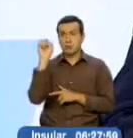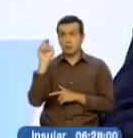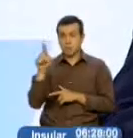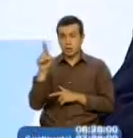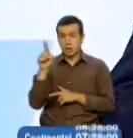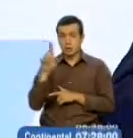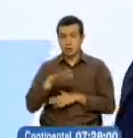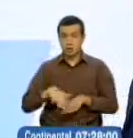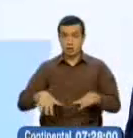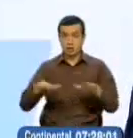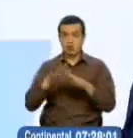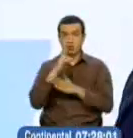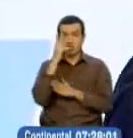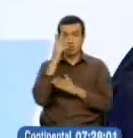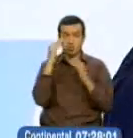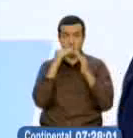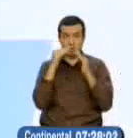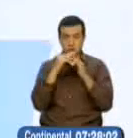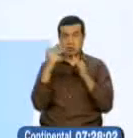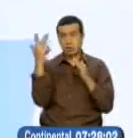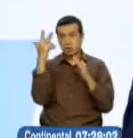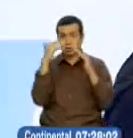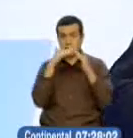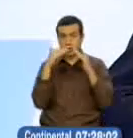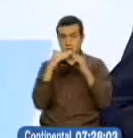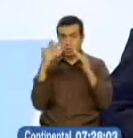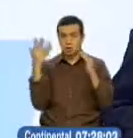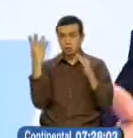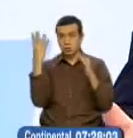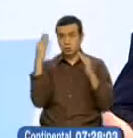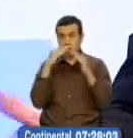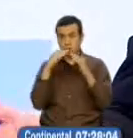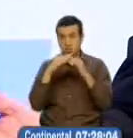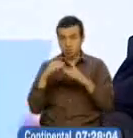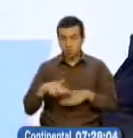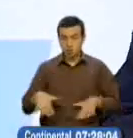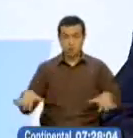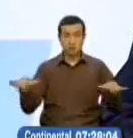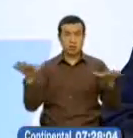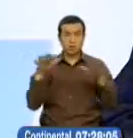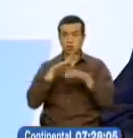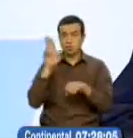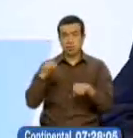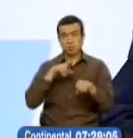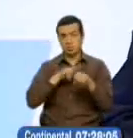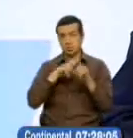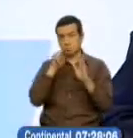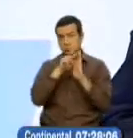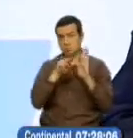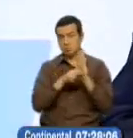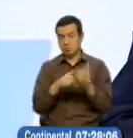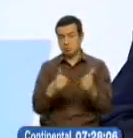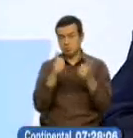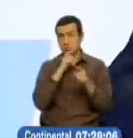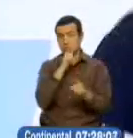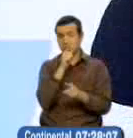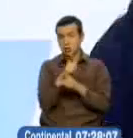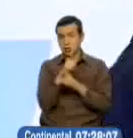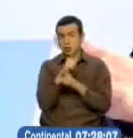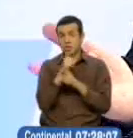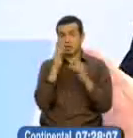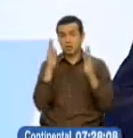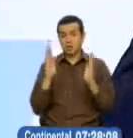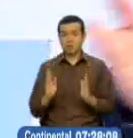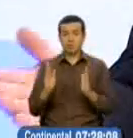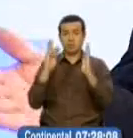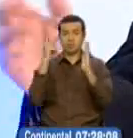si ocupamos con dos viviendas o con tres viviendas, con cuatro viviendas, es absolutamente normal hoy día hacer un edificio